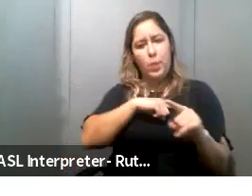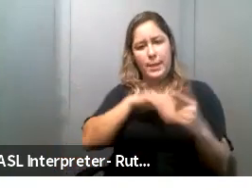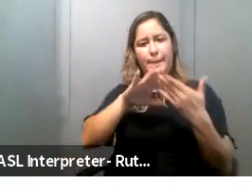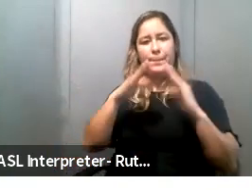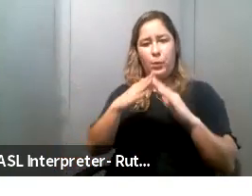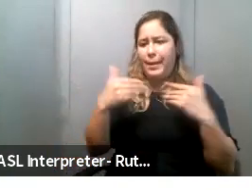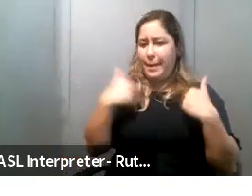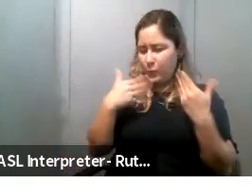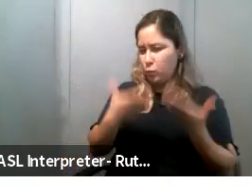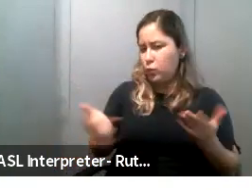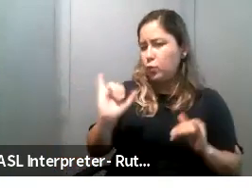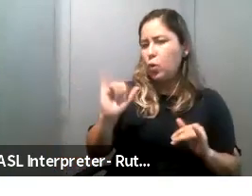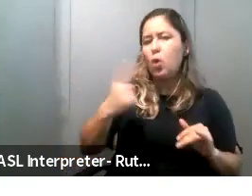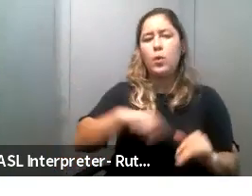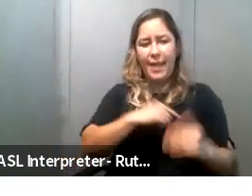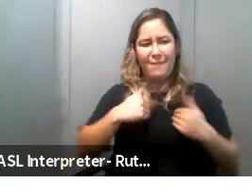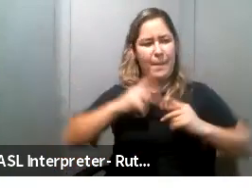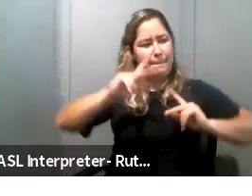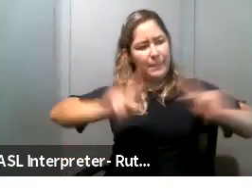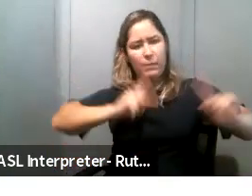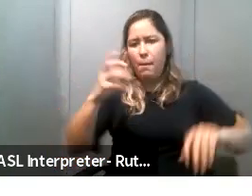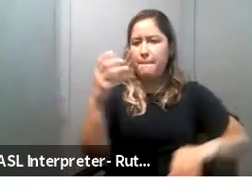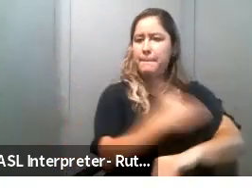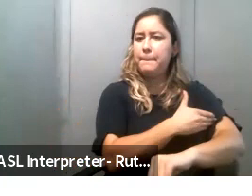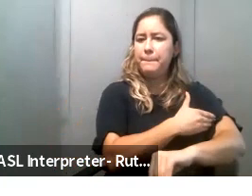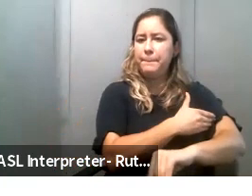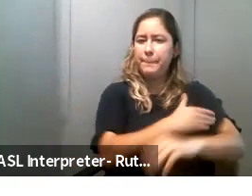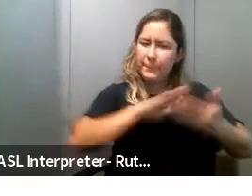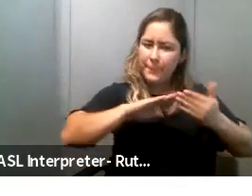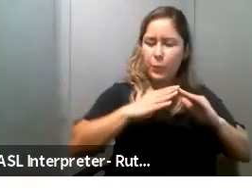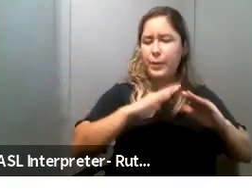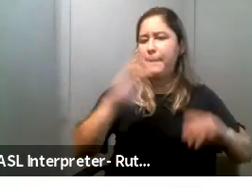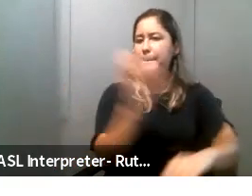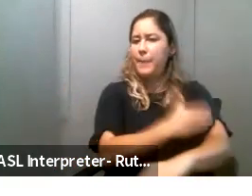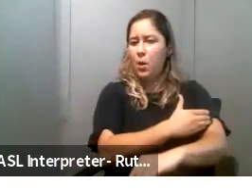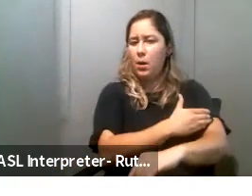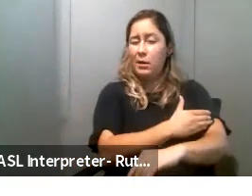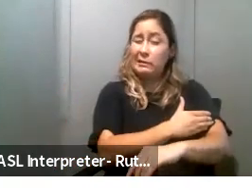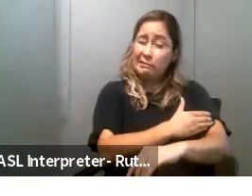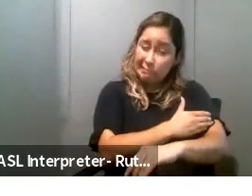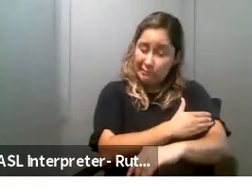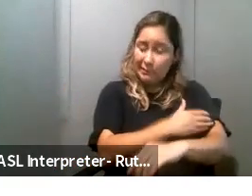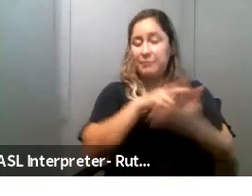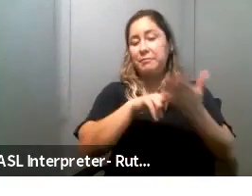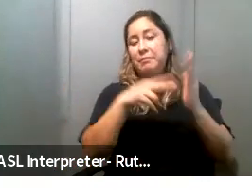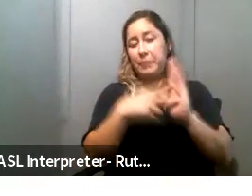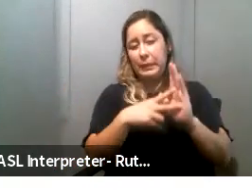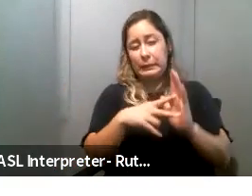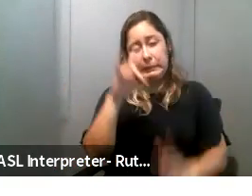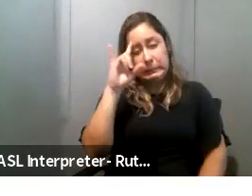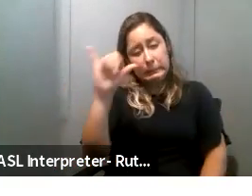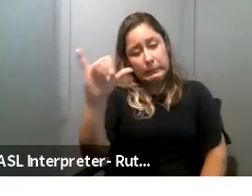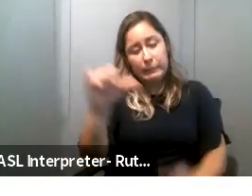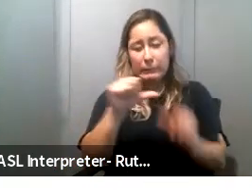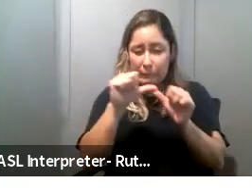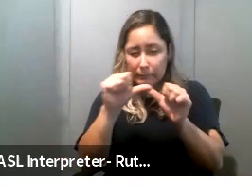Entonces, otra vez yo creo que va a ser una lucha muy, muy larga y todavía estamos siguiendo. Y